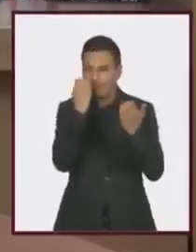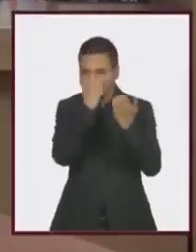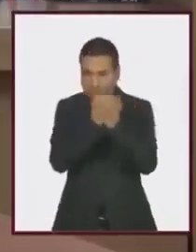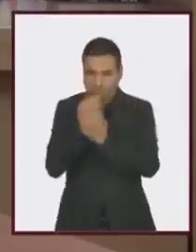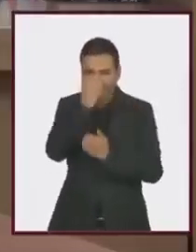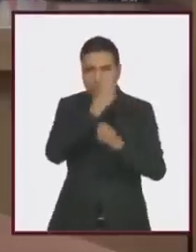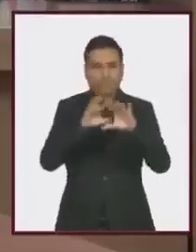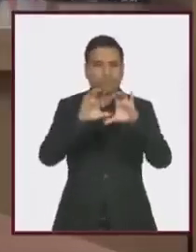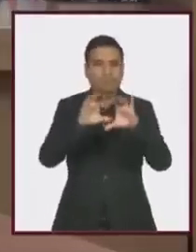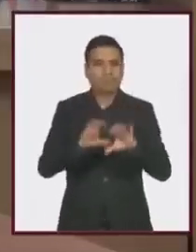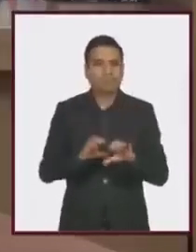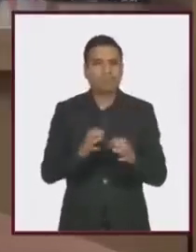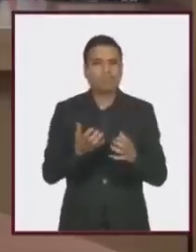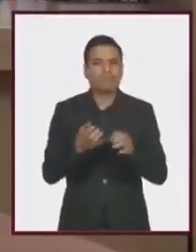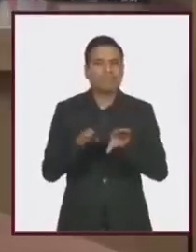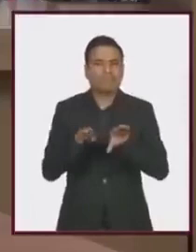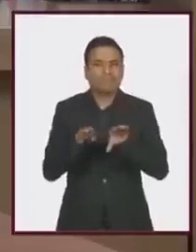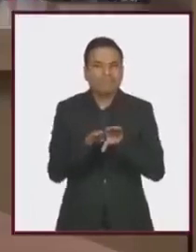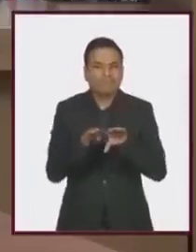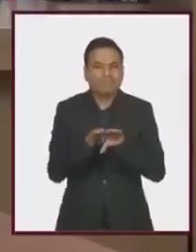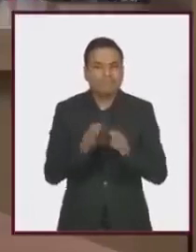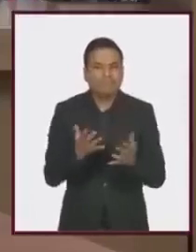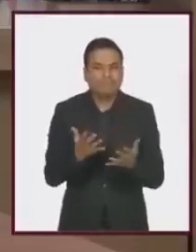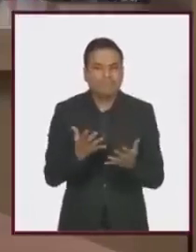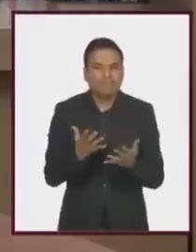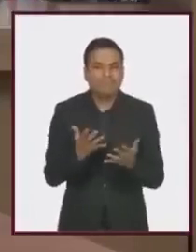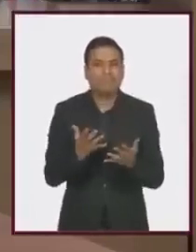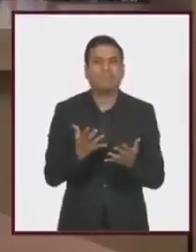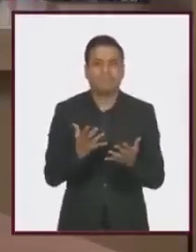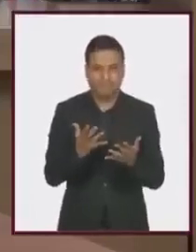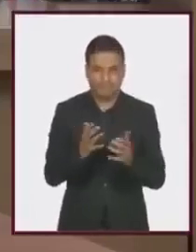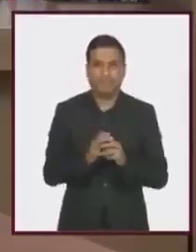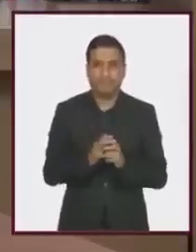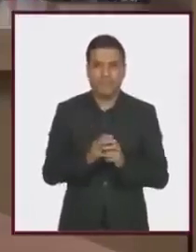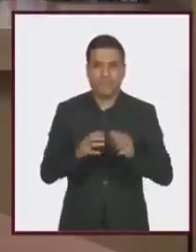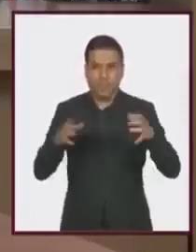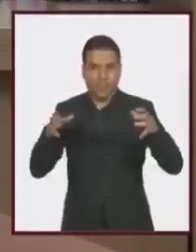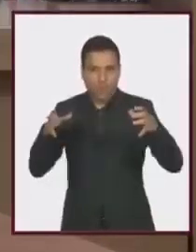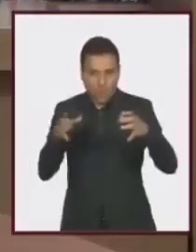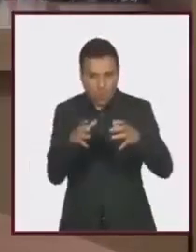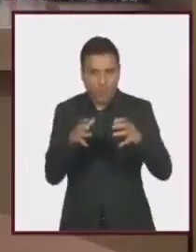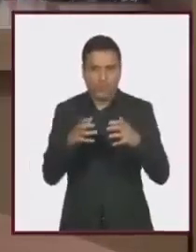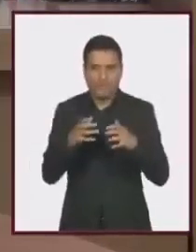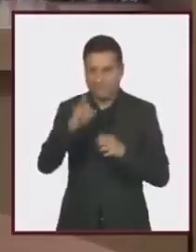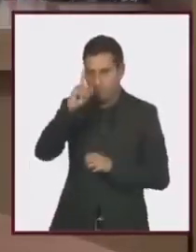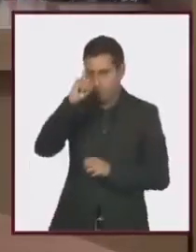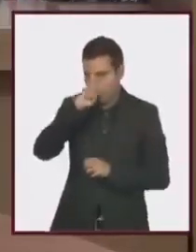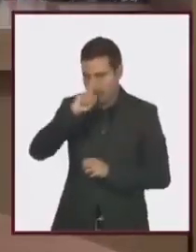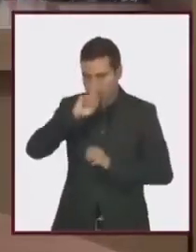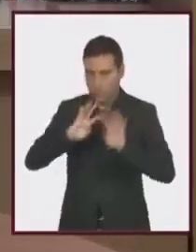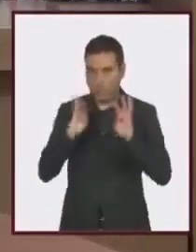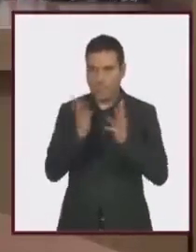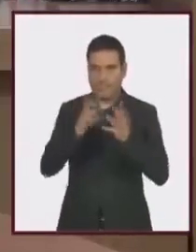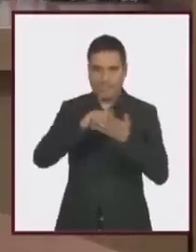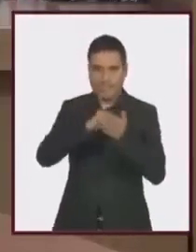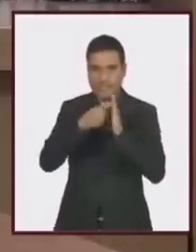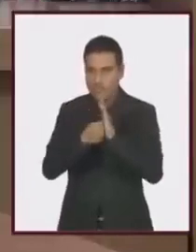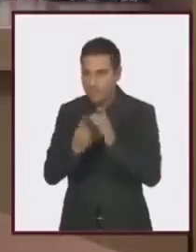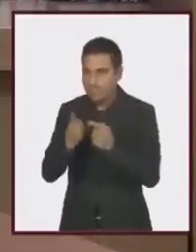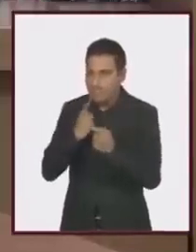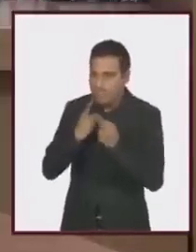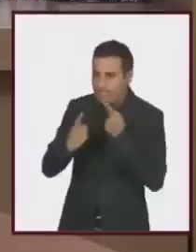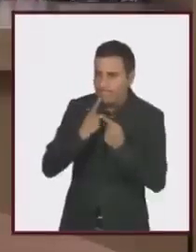también para todo, o sea, la construcción se hace de manera colectiva en el Consejo Técnico, pero los